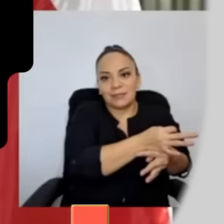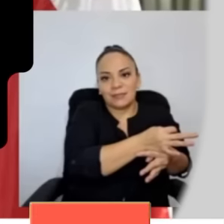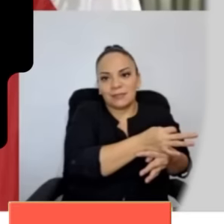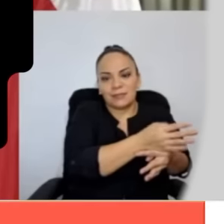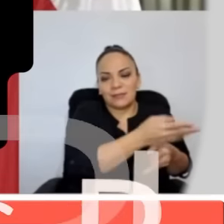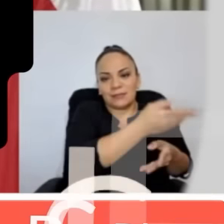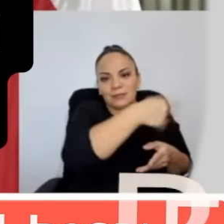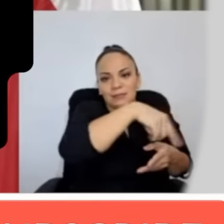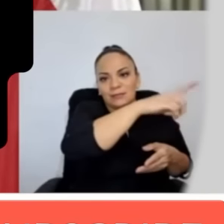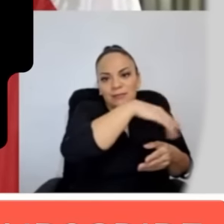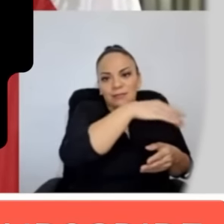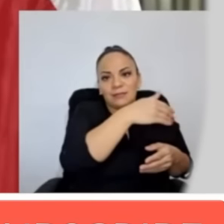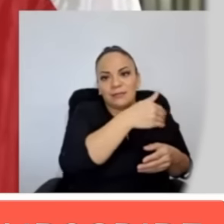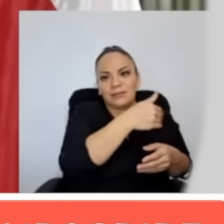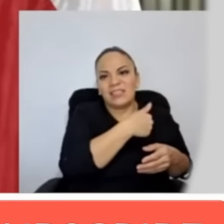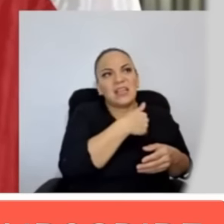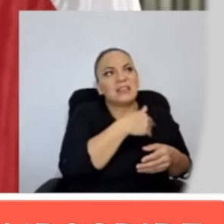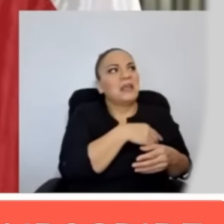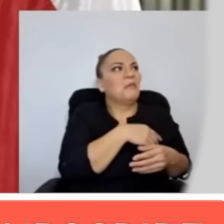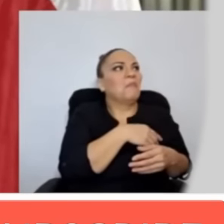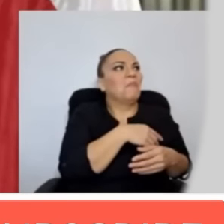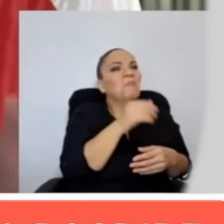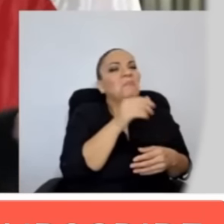o 10% de apoyo,